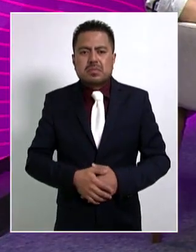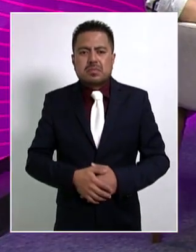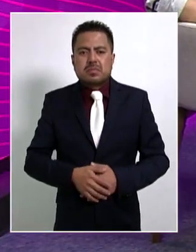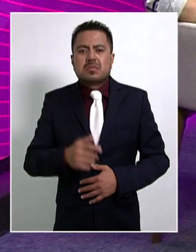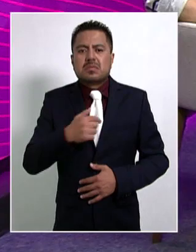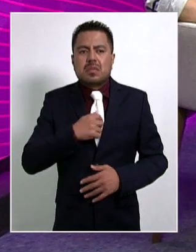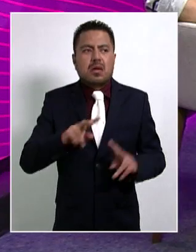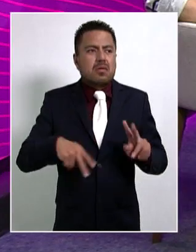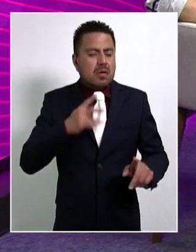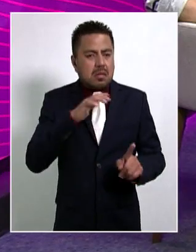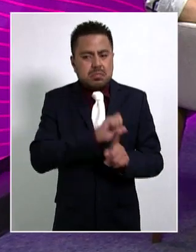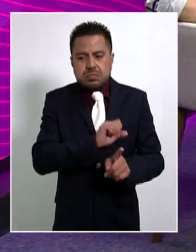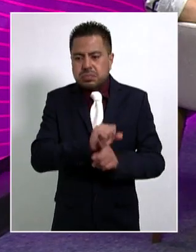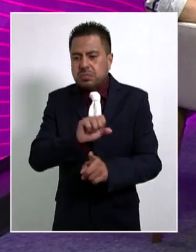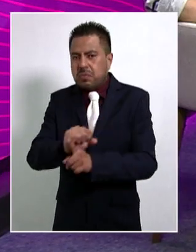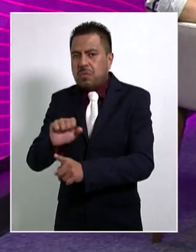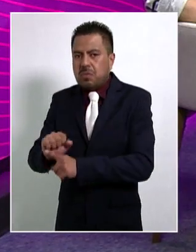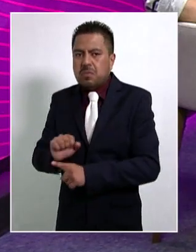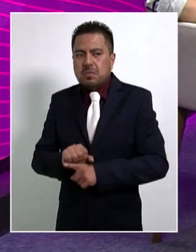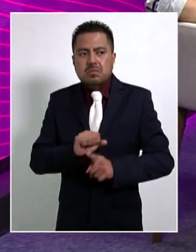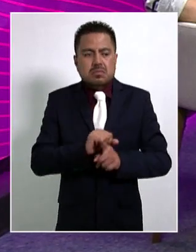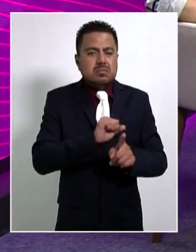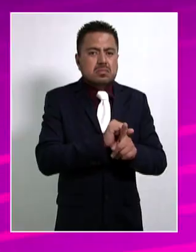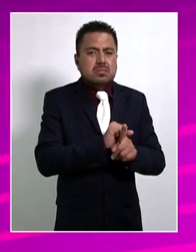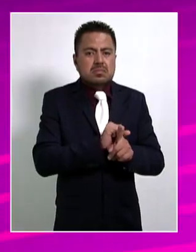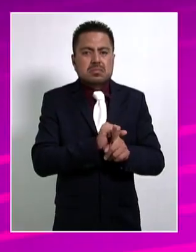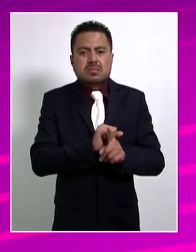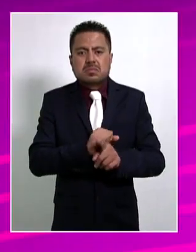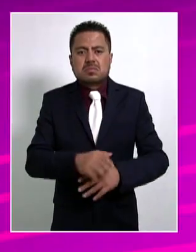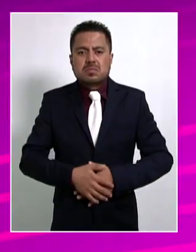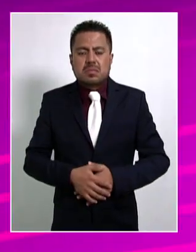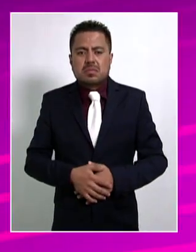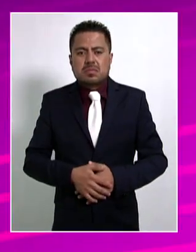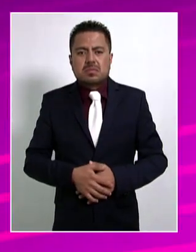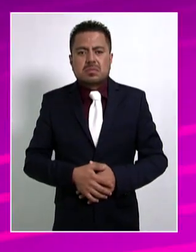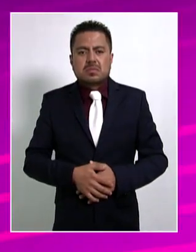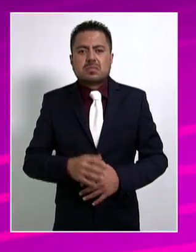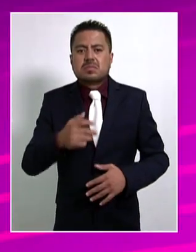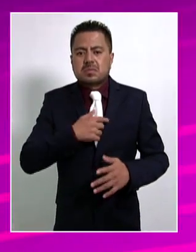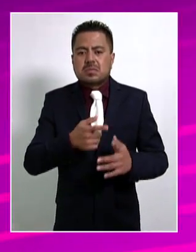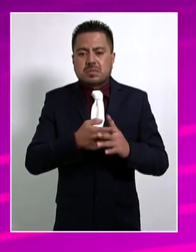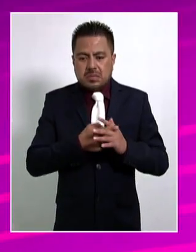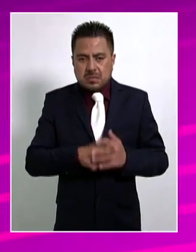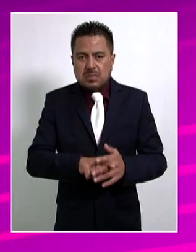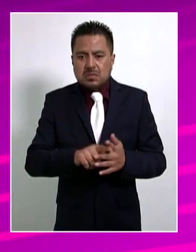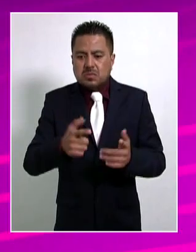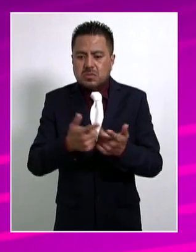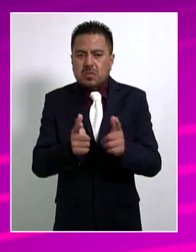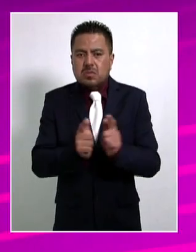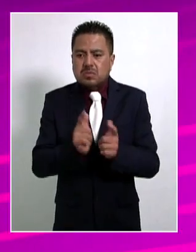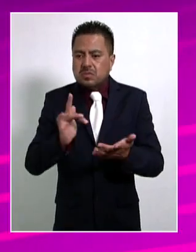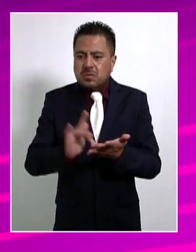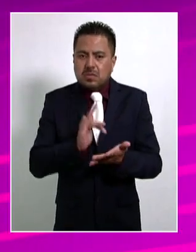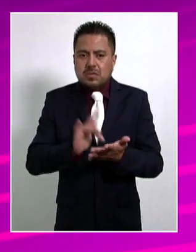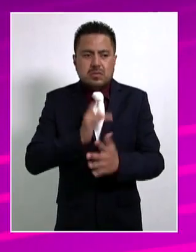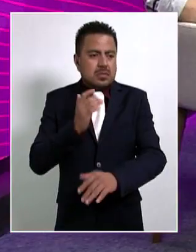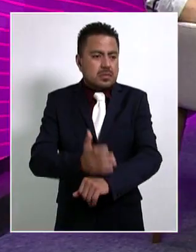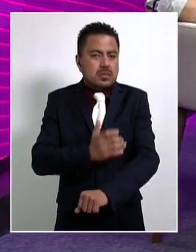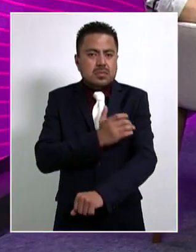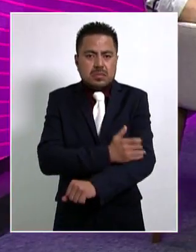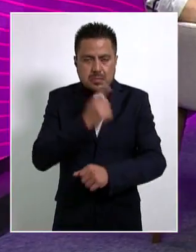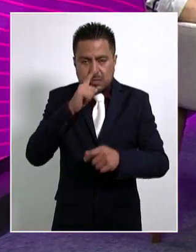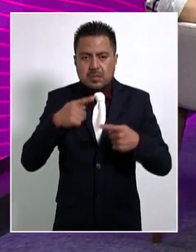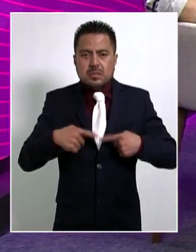Me fui percatando que, bueno, al ingresar a grupos de apoyo y de acompañamiento